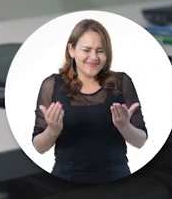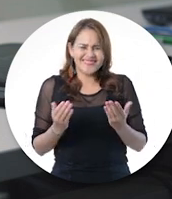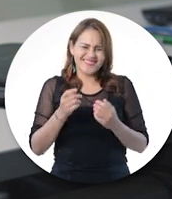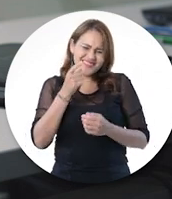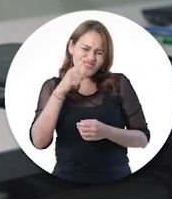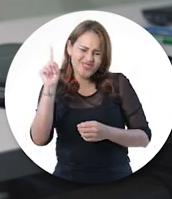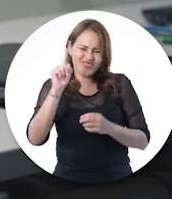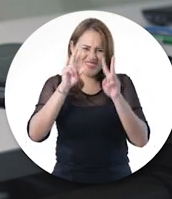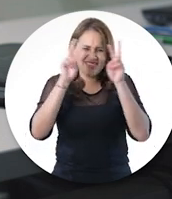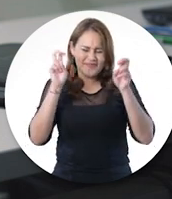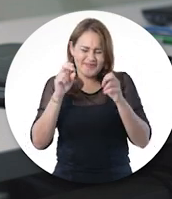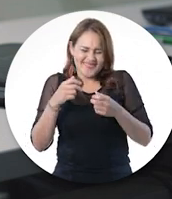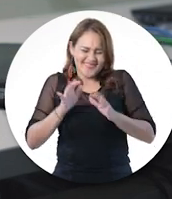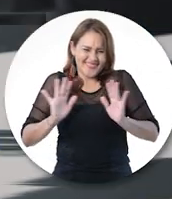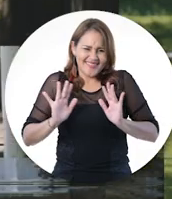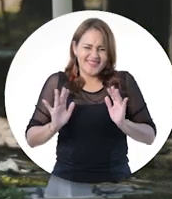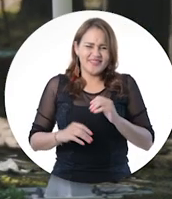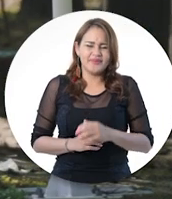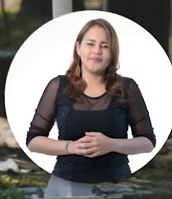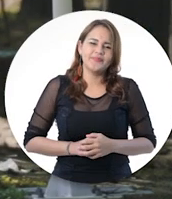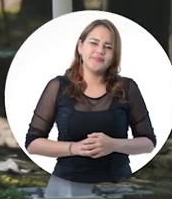Mejor hablamos de otra cosa.